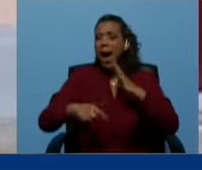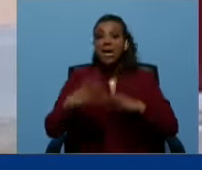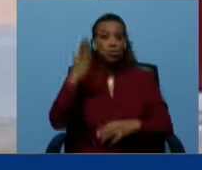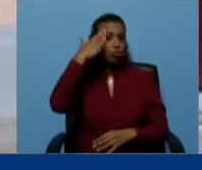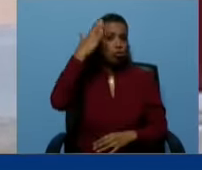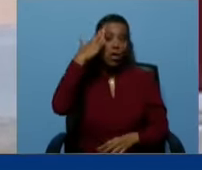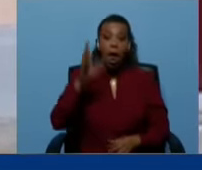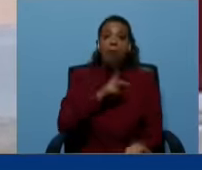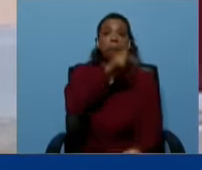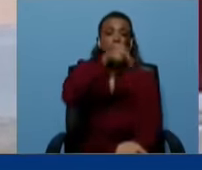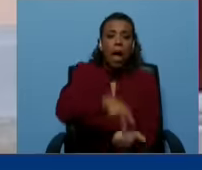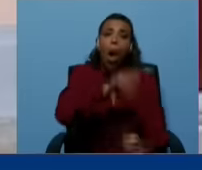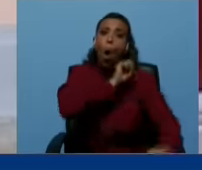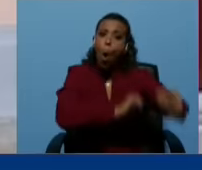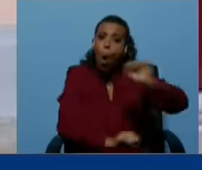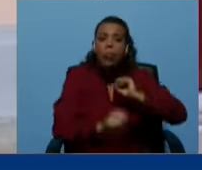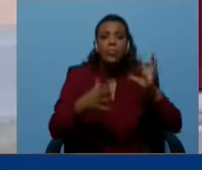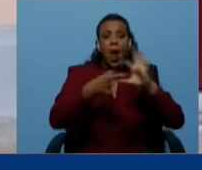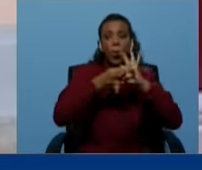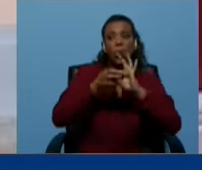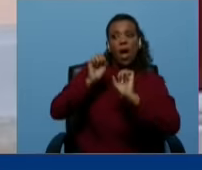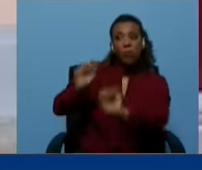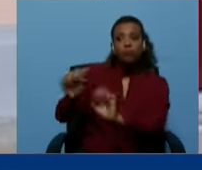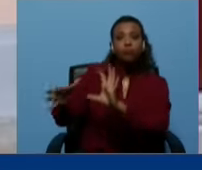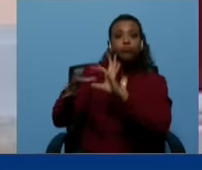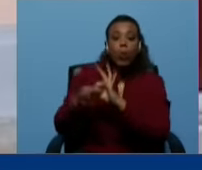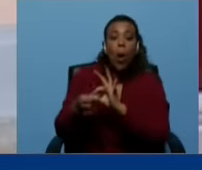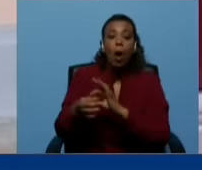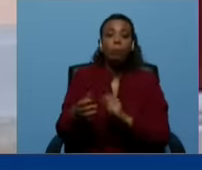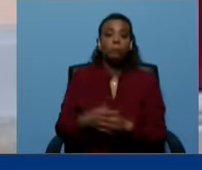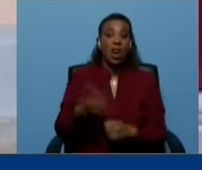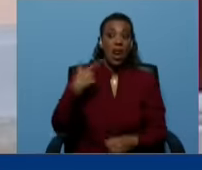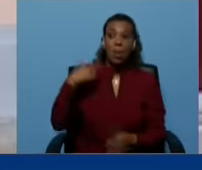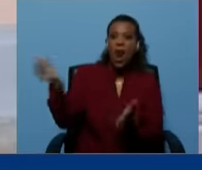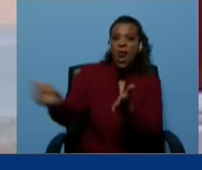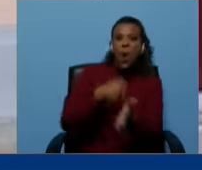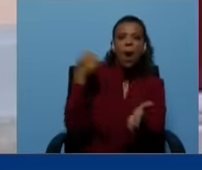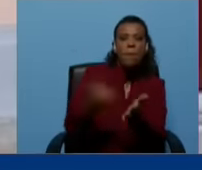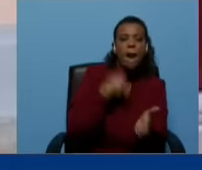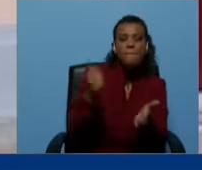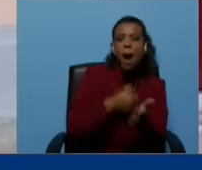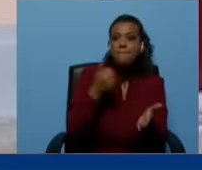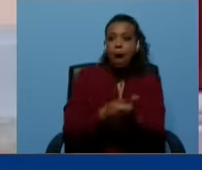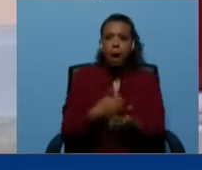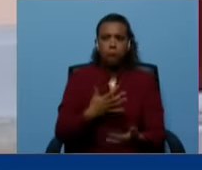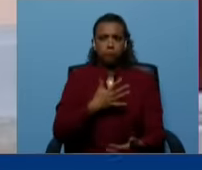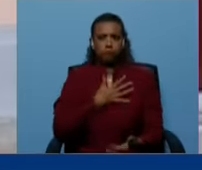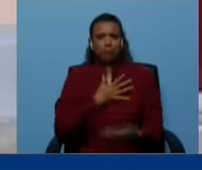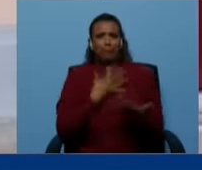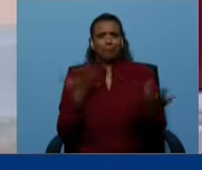se pronuncie contra la revolución bolivariana y Maduro, le van a hacer esto, aquello, no sé qué cosa.